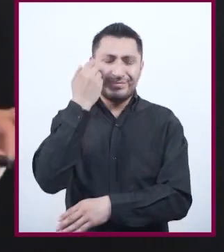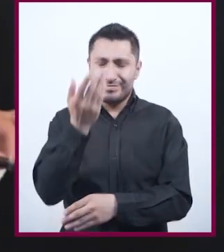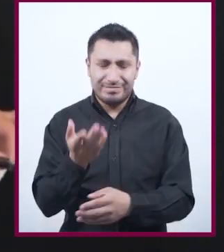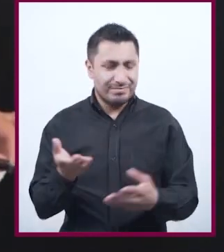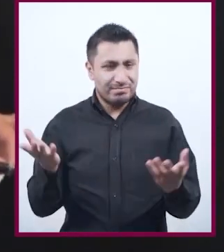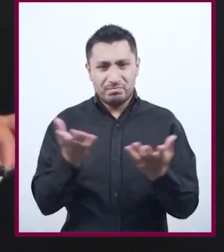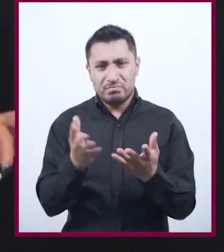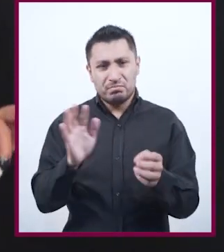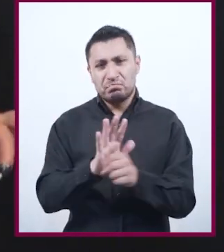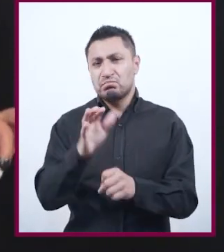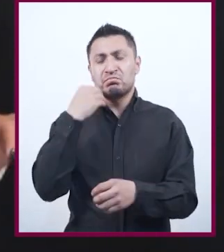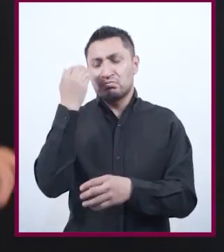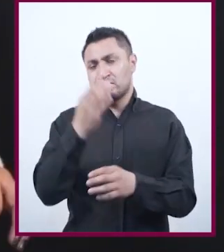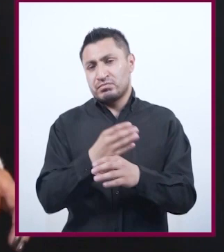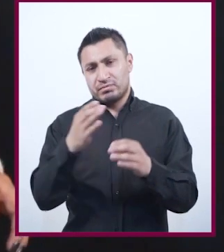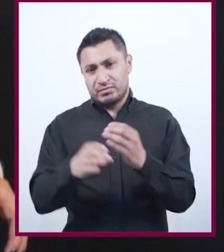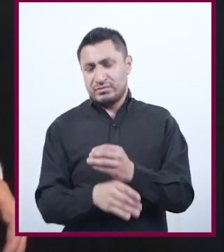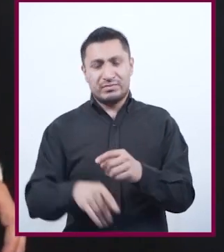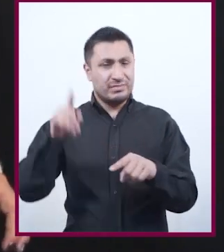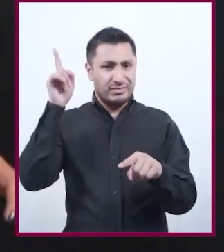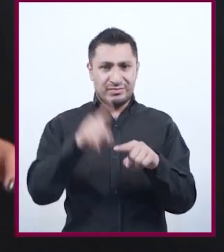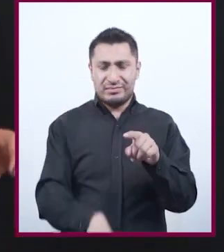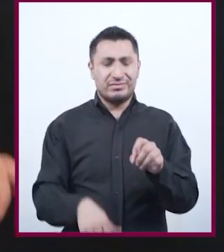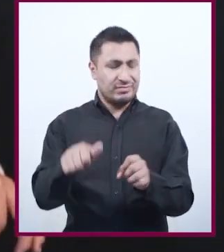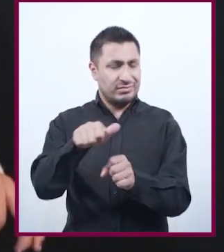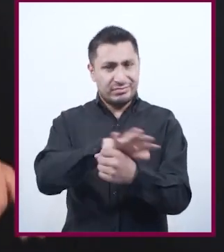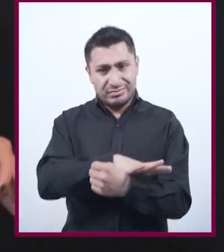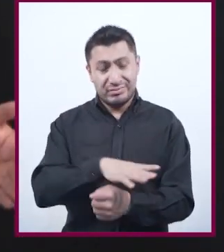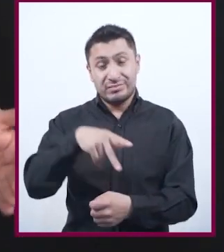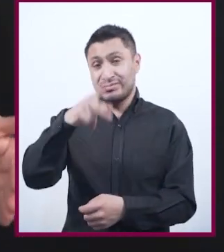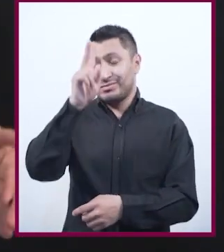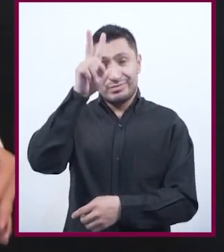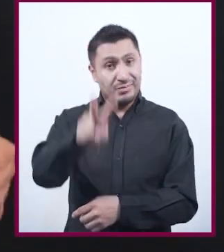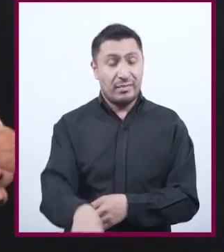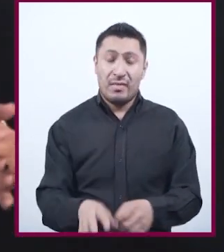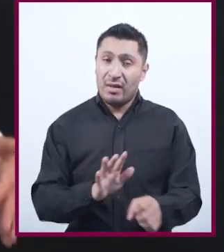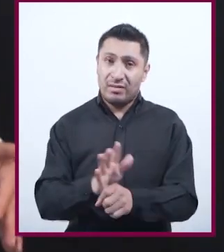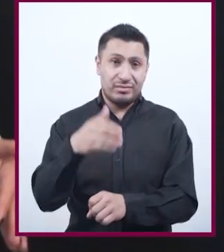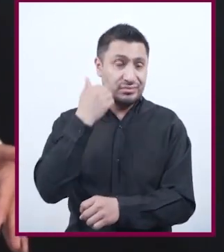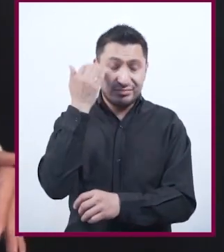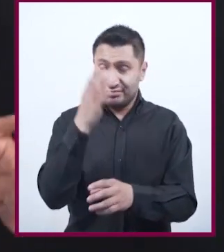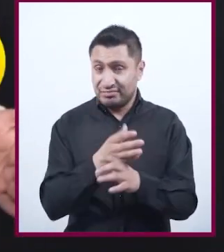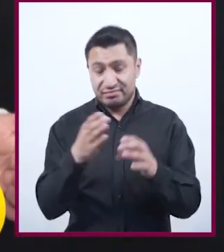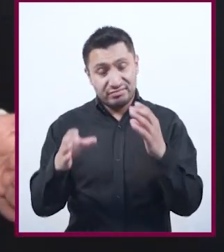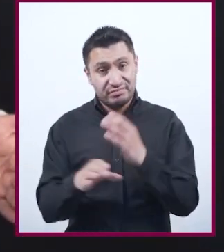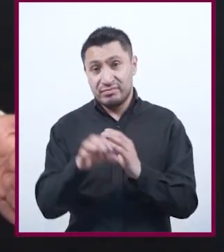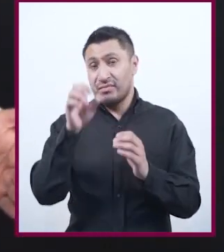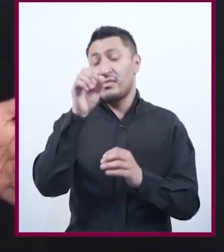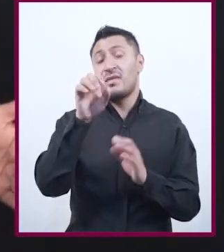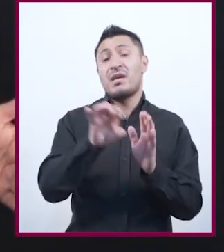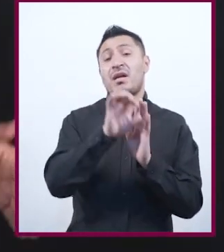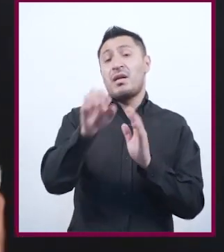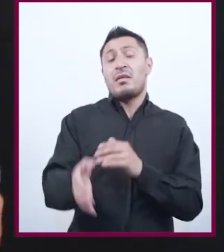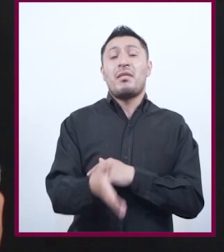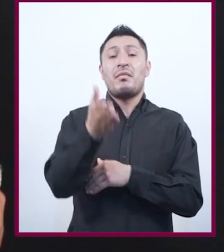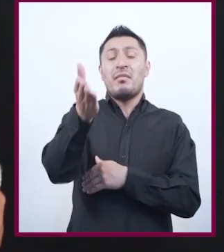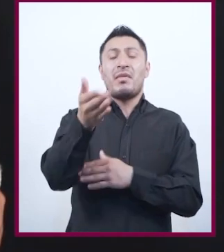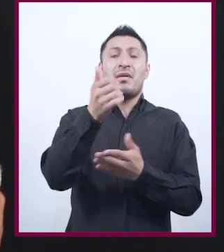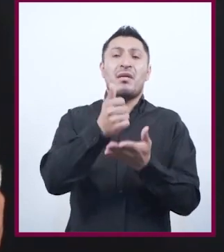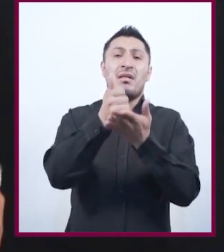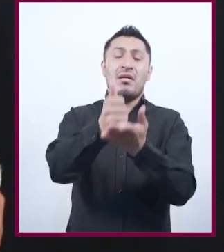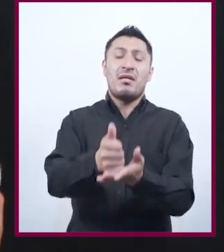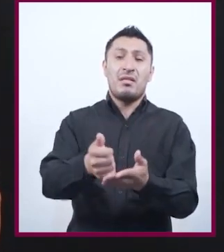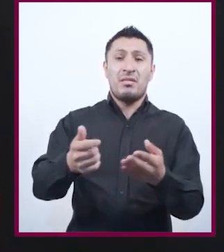lo que sea con tal de acabar con este indeseable coronavirus. Pero en serio, lo que sea. Incluso pedir ayuda a una